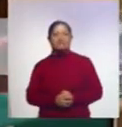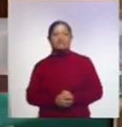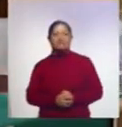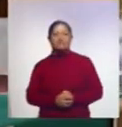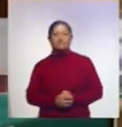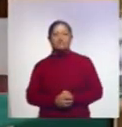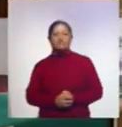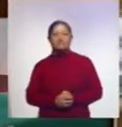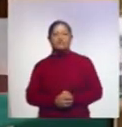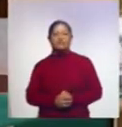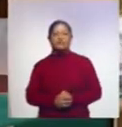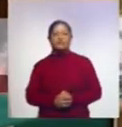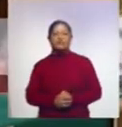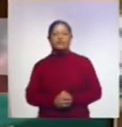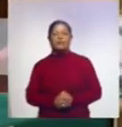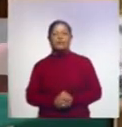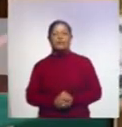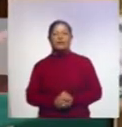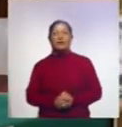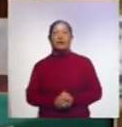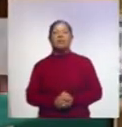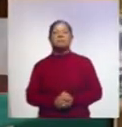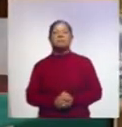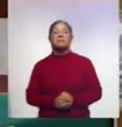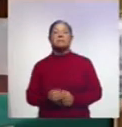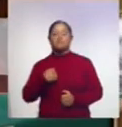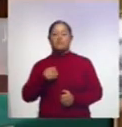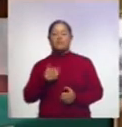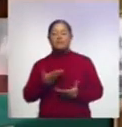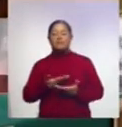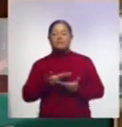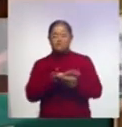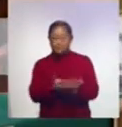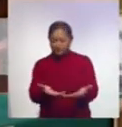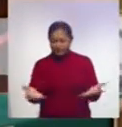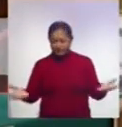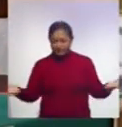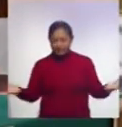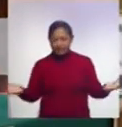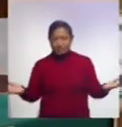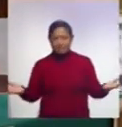pero le estamos ofreciendo a las personas que nos puedan